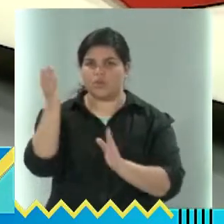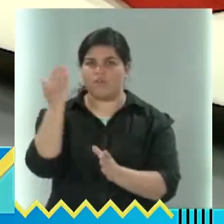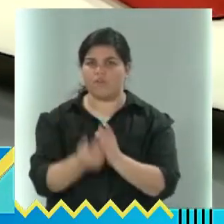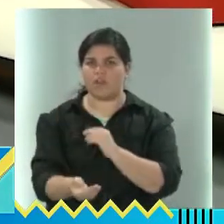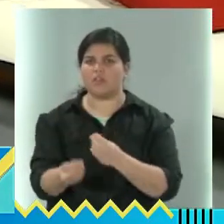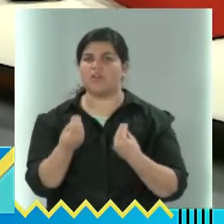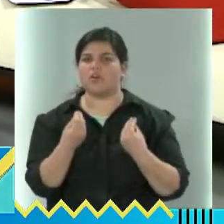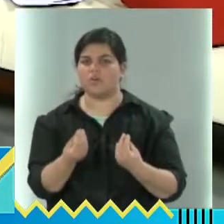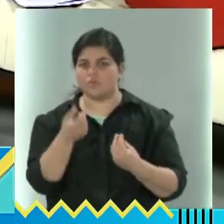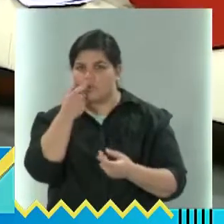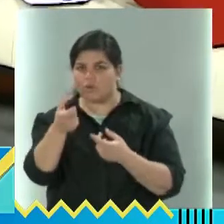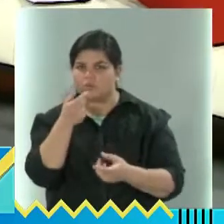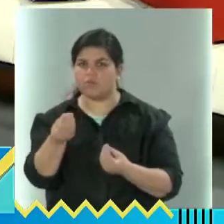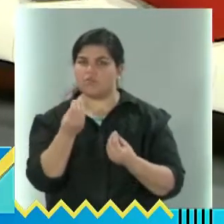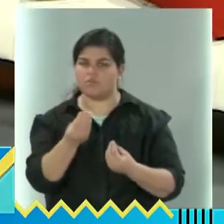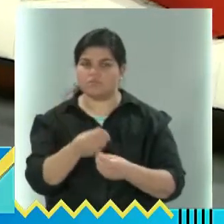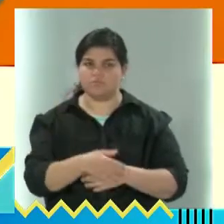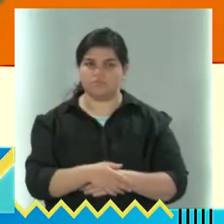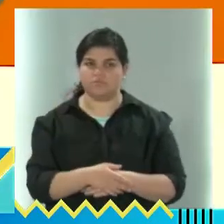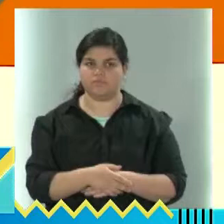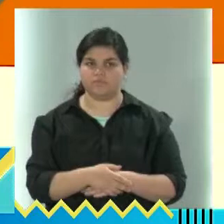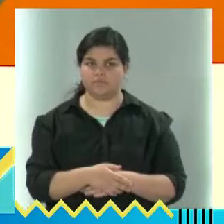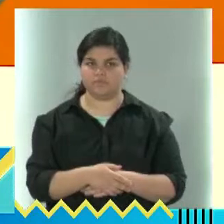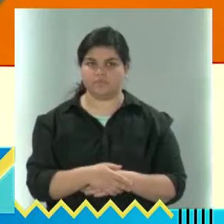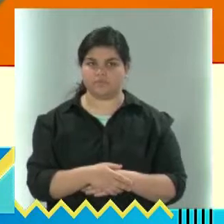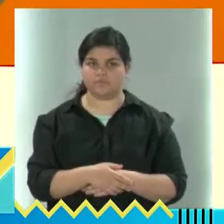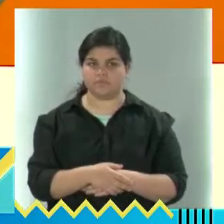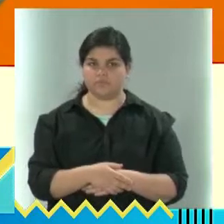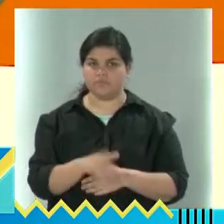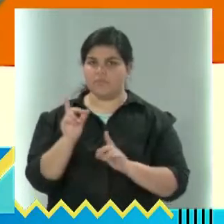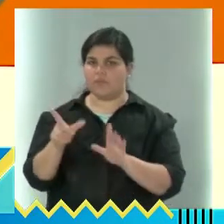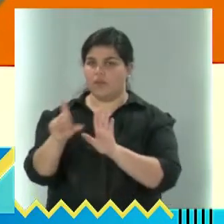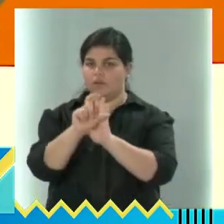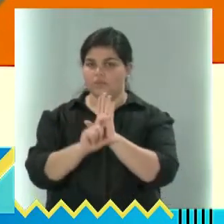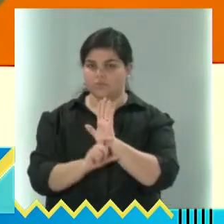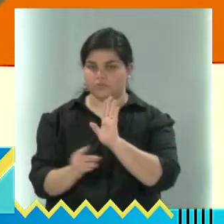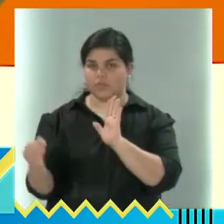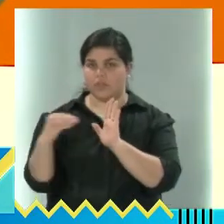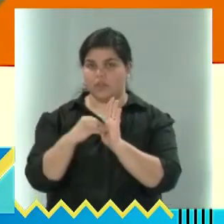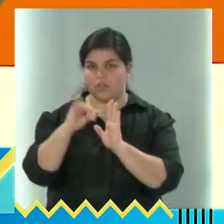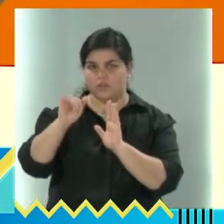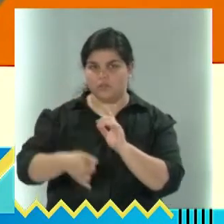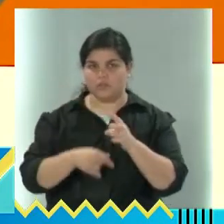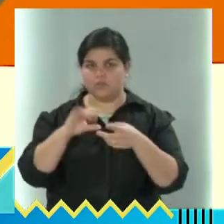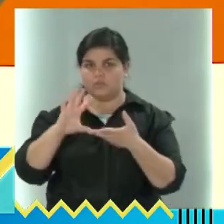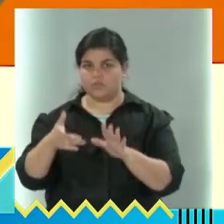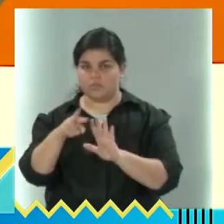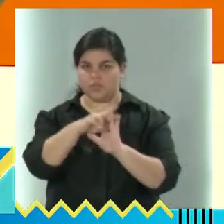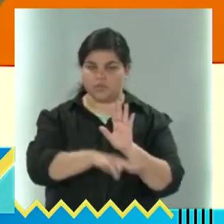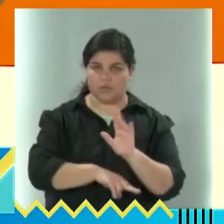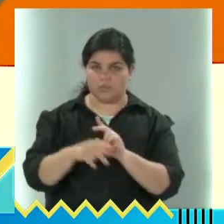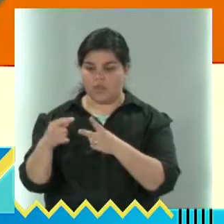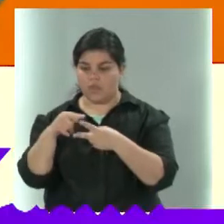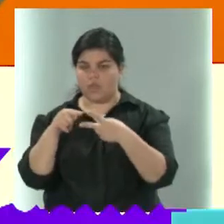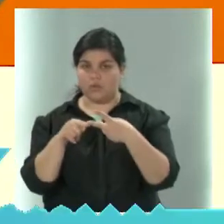se logre la sanción completa? Bueno, el mismo código dispone de dos tipos de normas, las sustanciales, que